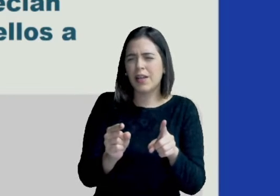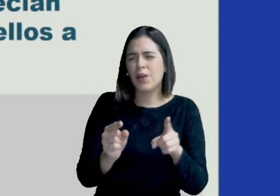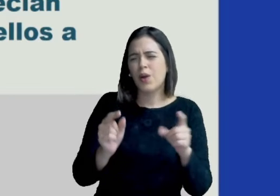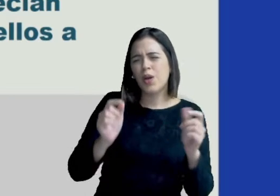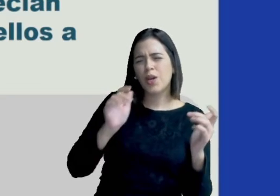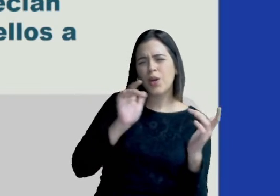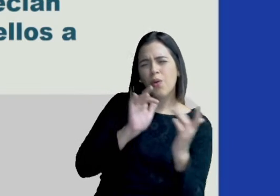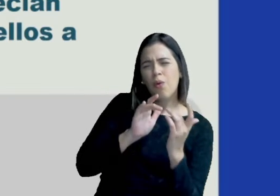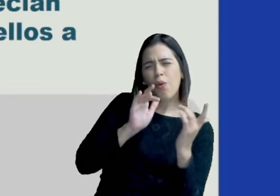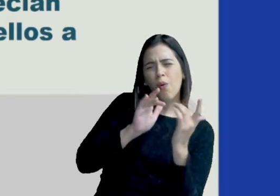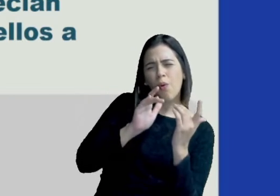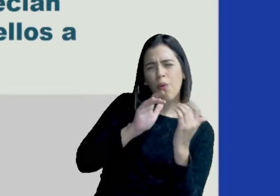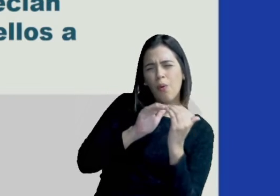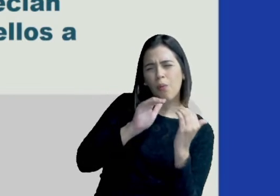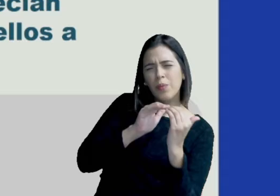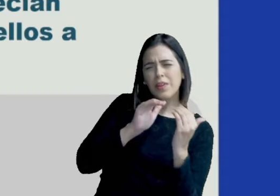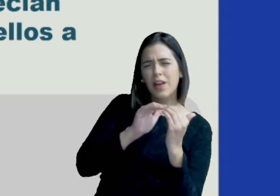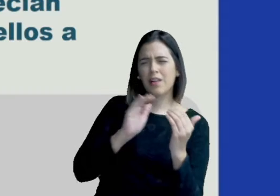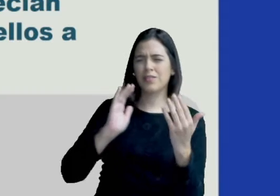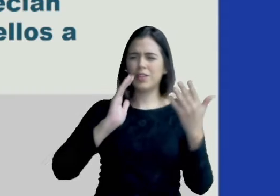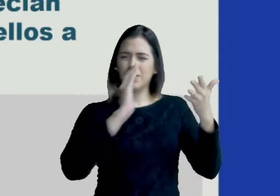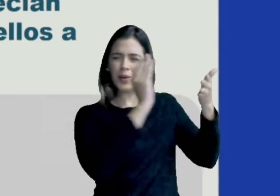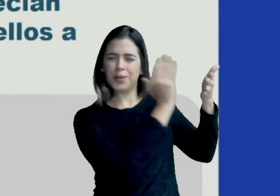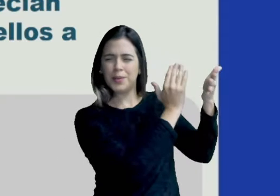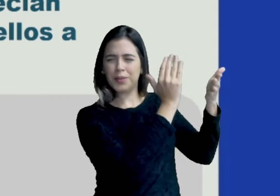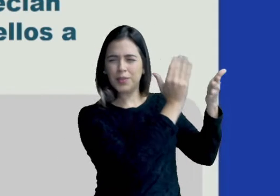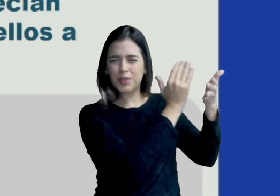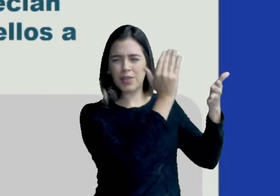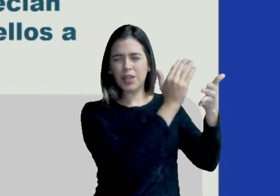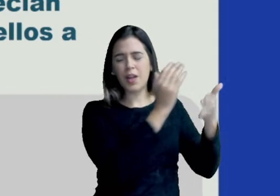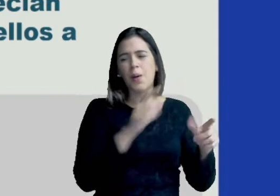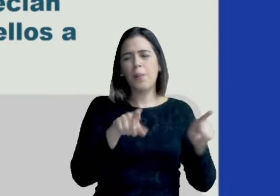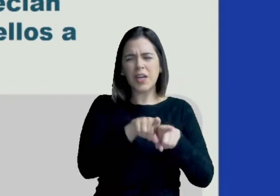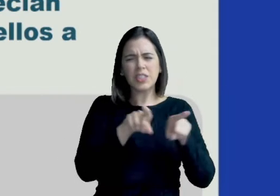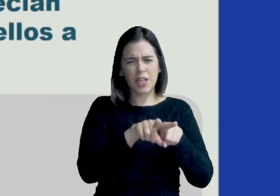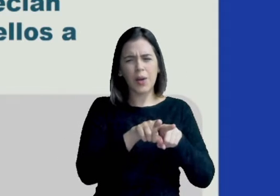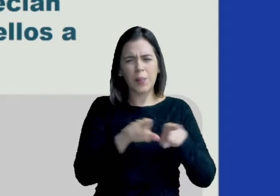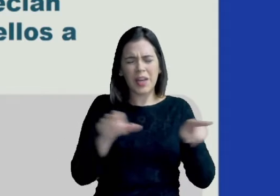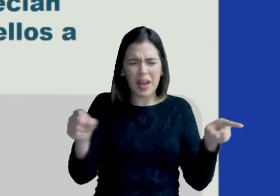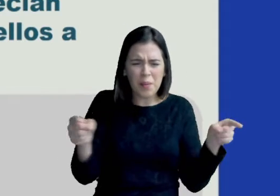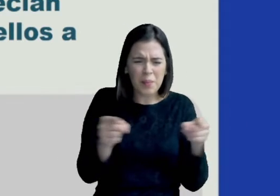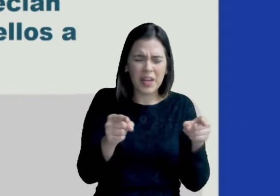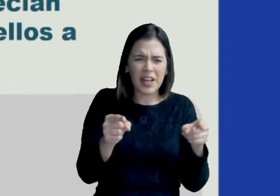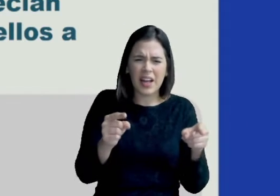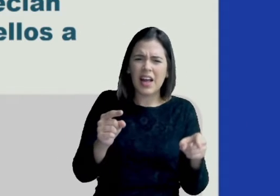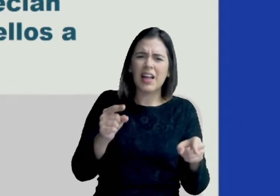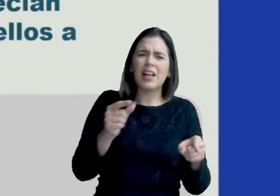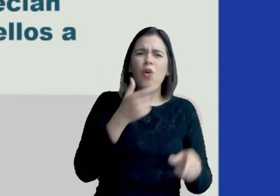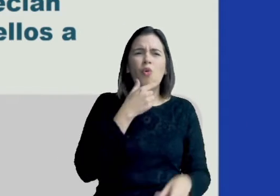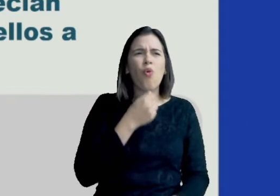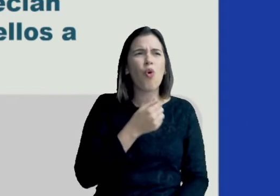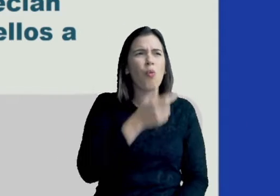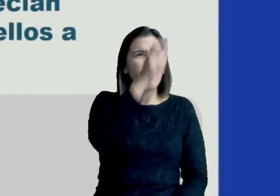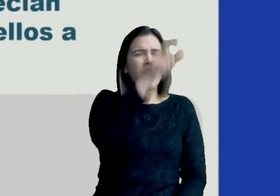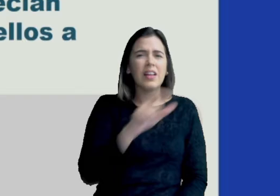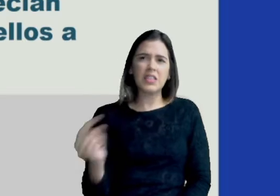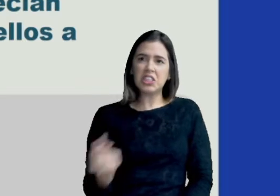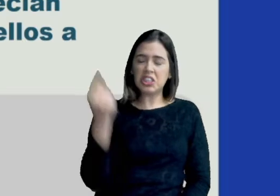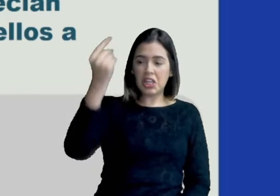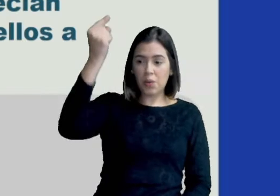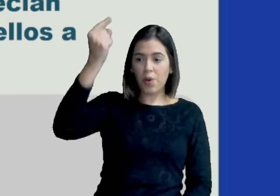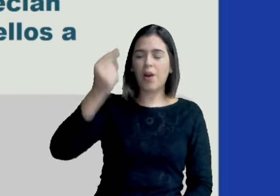lo imagino acostado ahí, a ese escritor que era de tan alto que sus alumnos lo